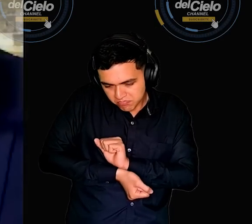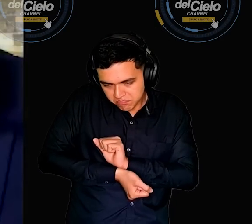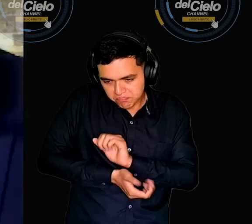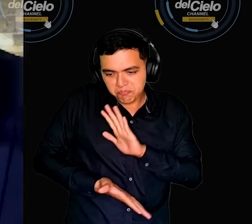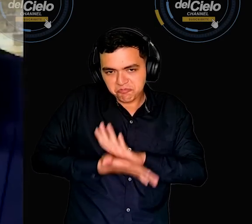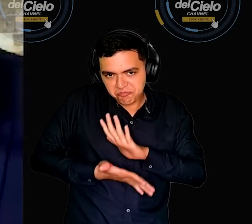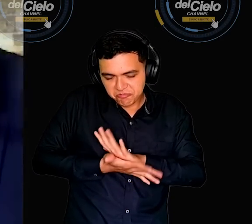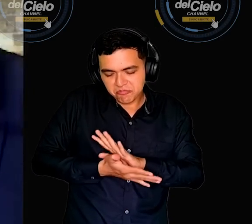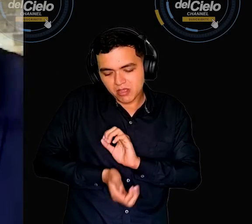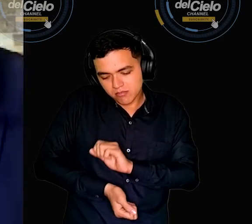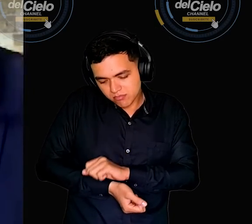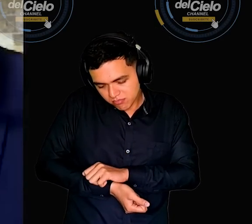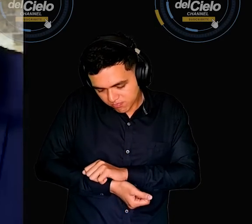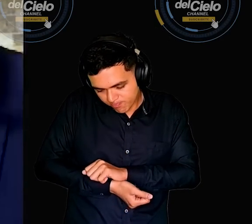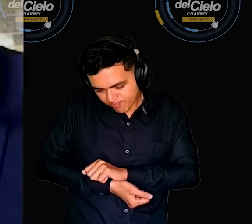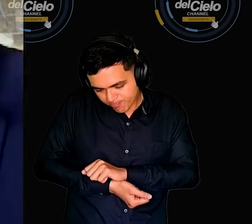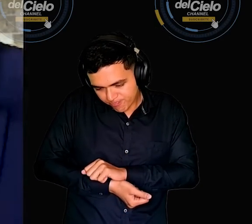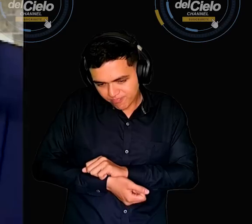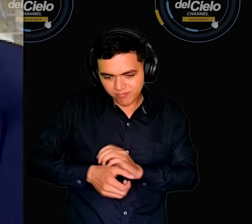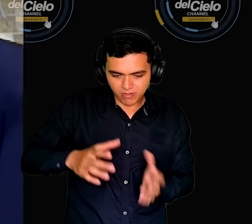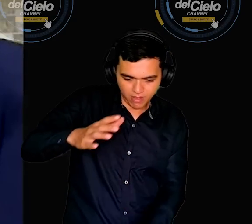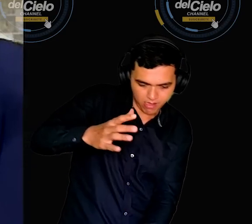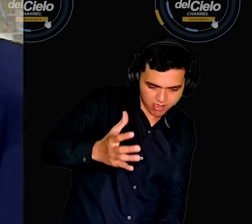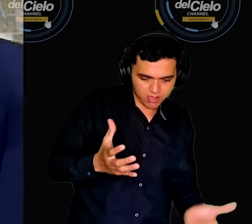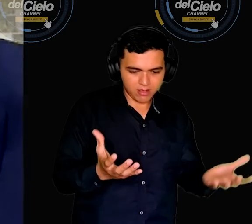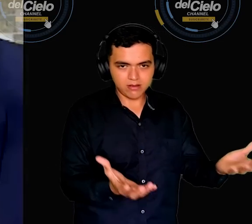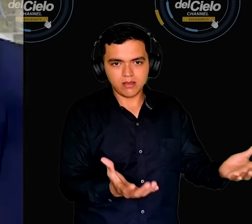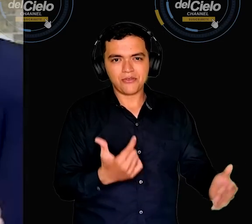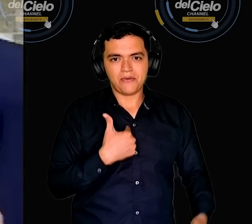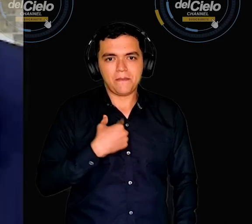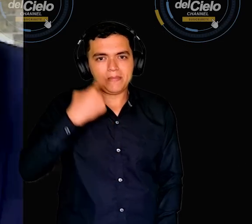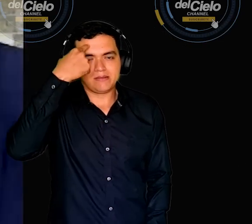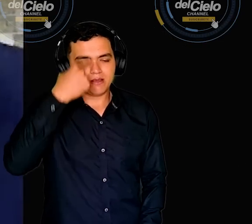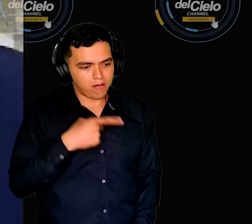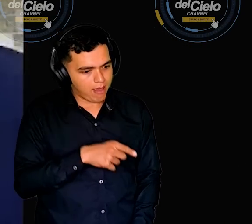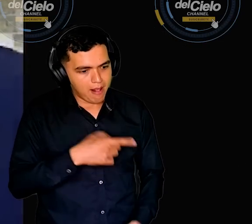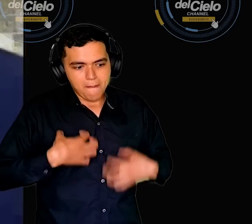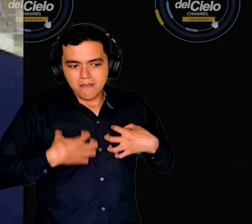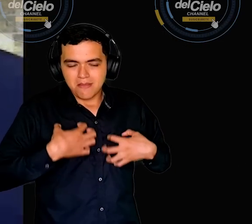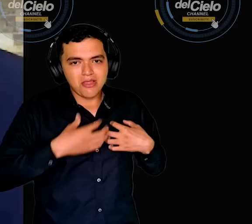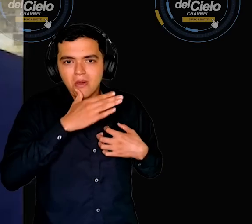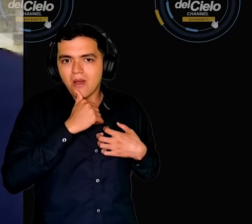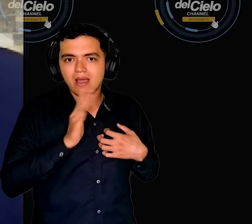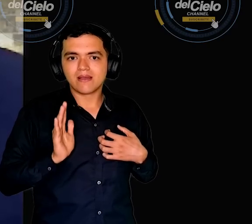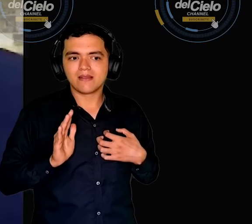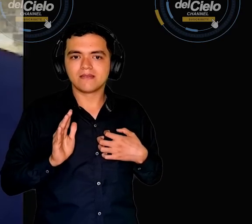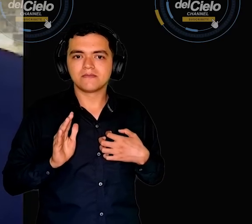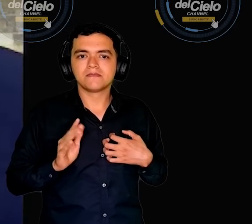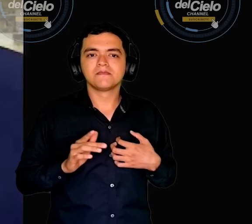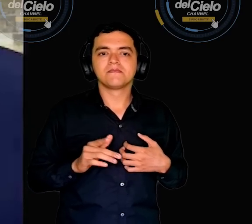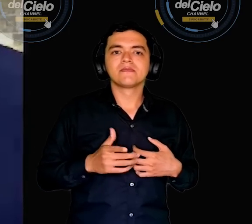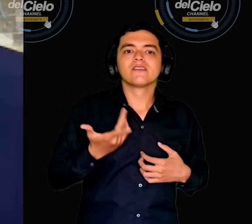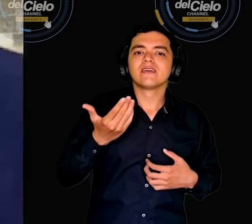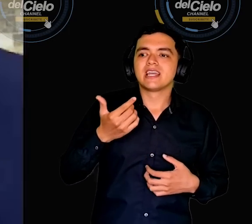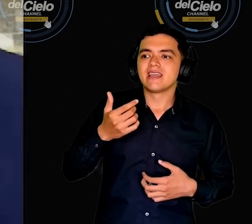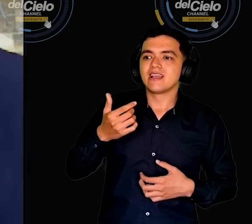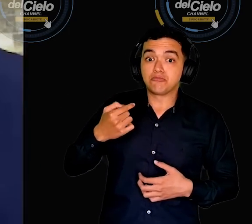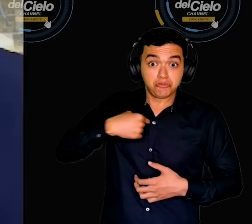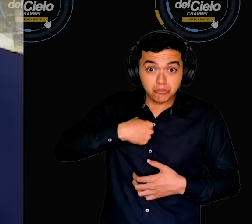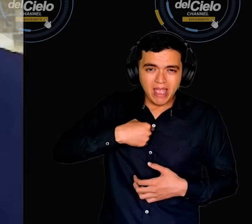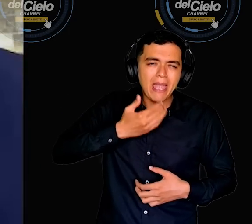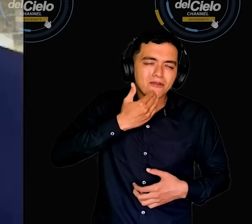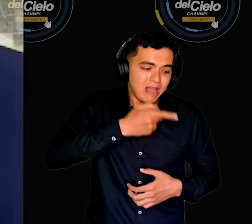y fuerza. Y su padre era anciano de más de 100 años. Así que no lo hubiera alcanzado nunca. Hay algo en este pasaje o